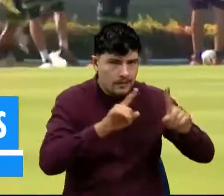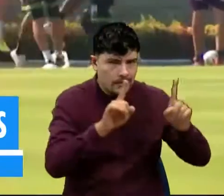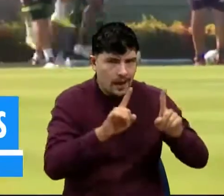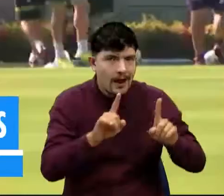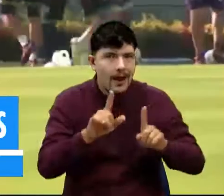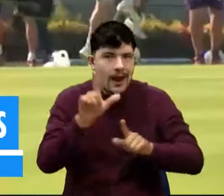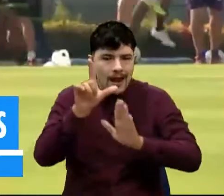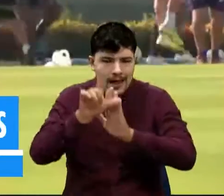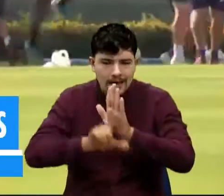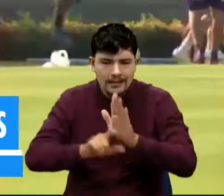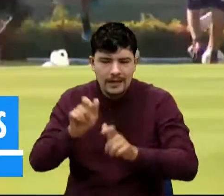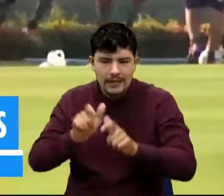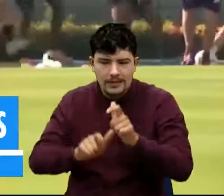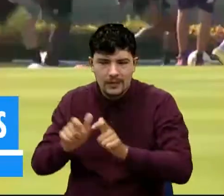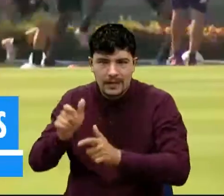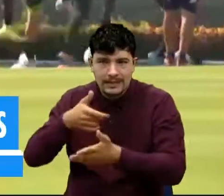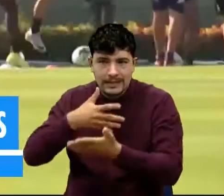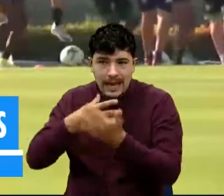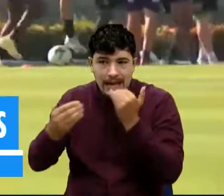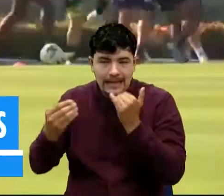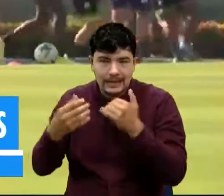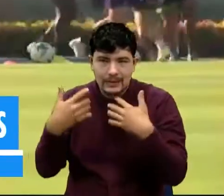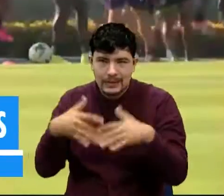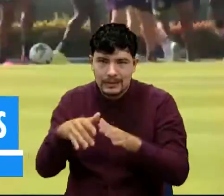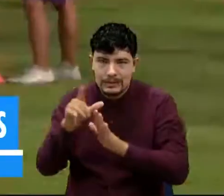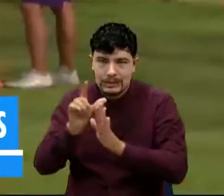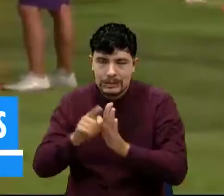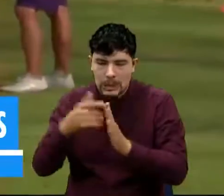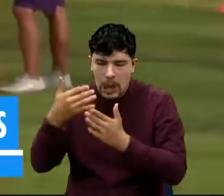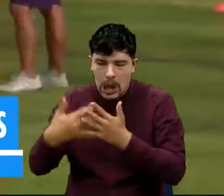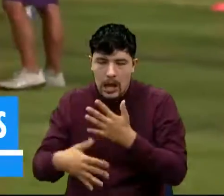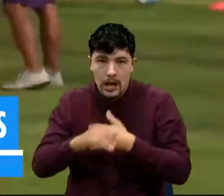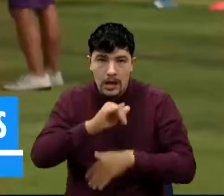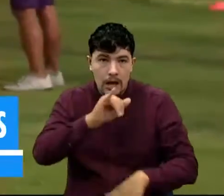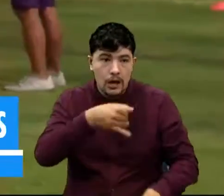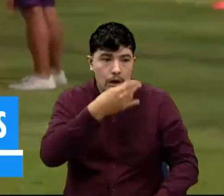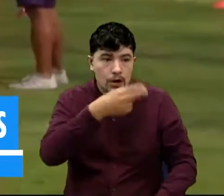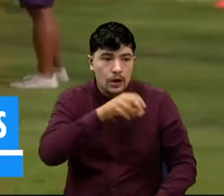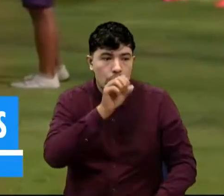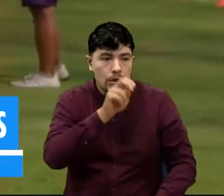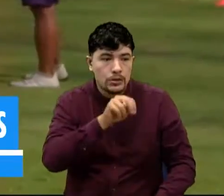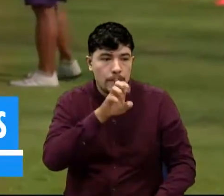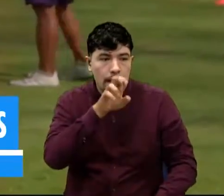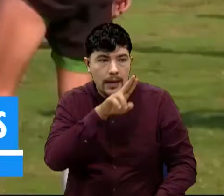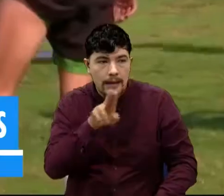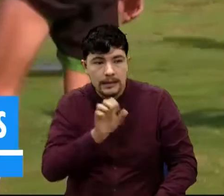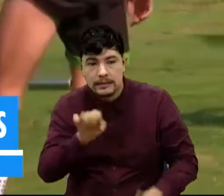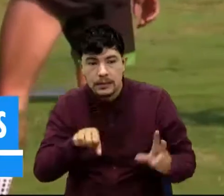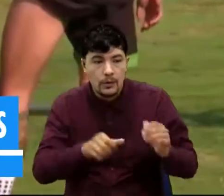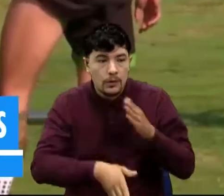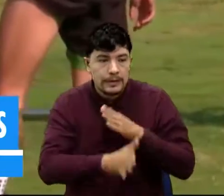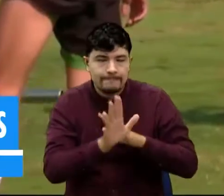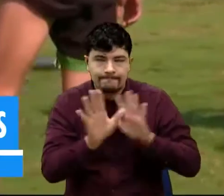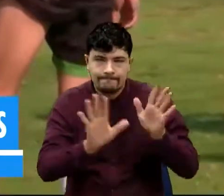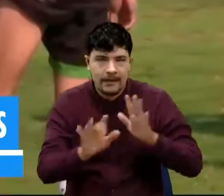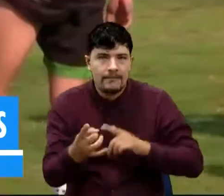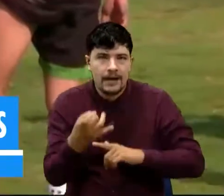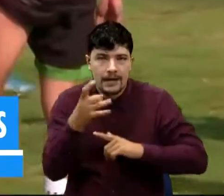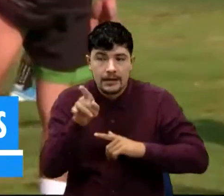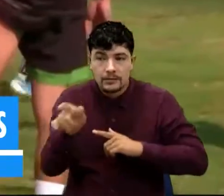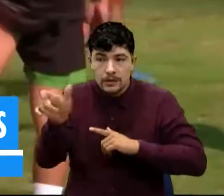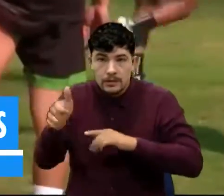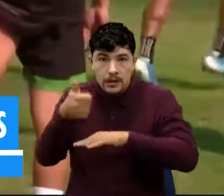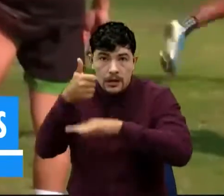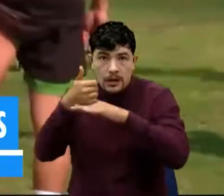de salida de jugadores es larga. Sobre la continuidad de John Pérez, dijo que no ha tocado el tema con los directivos, ya que el jugador